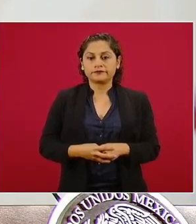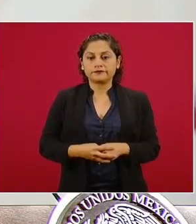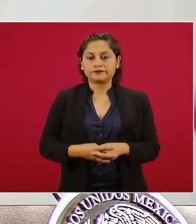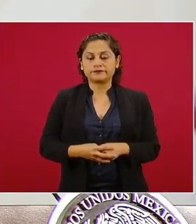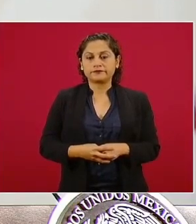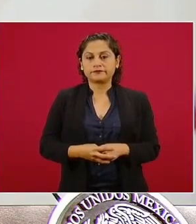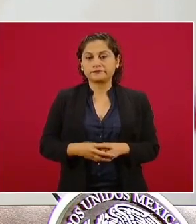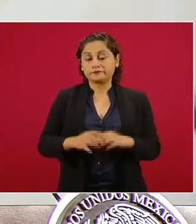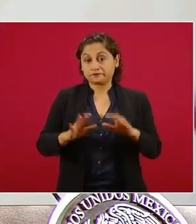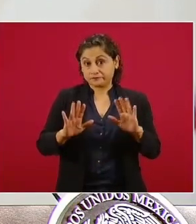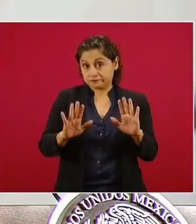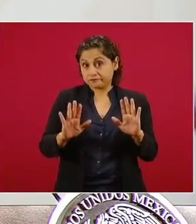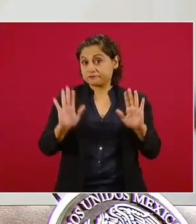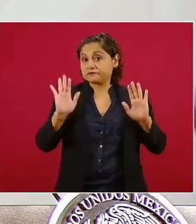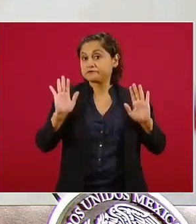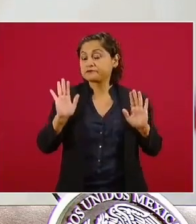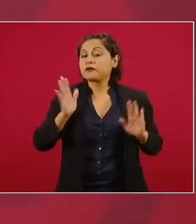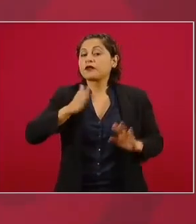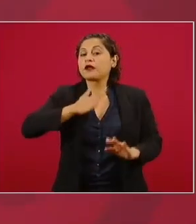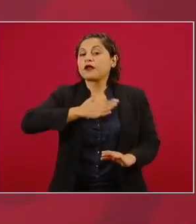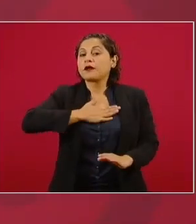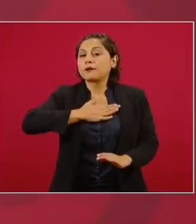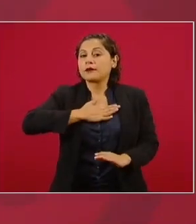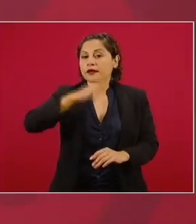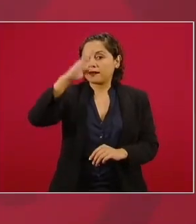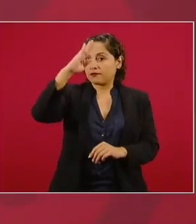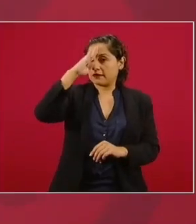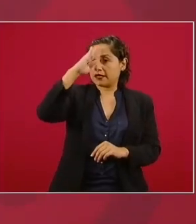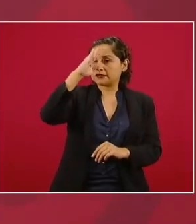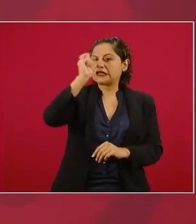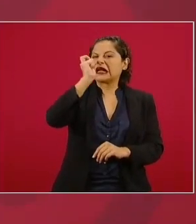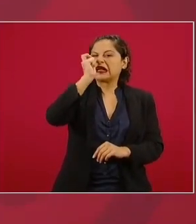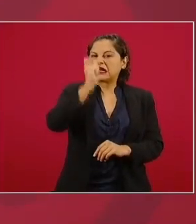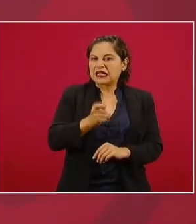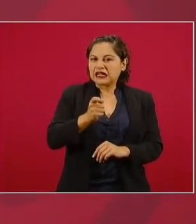Yo creo que fue un avance importantísimo